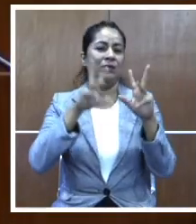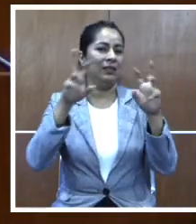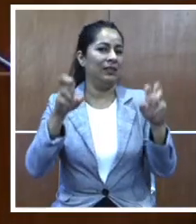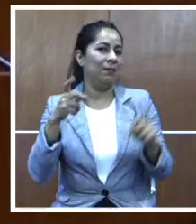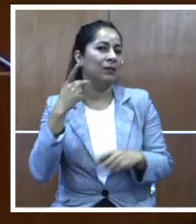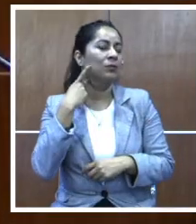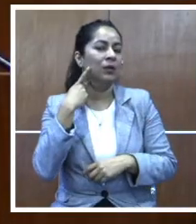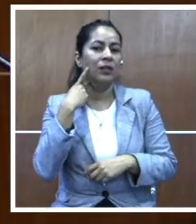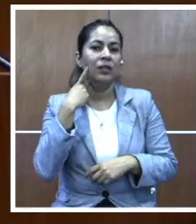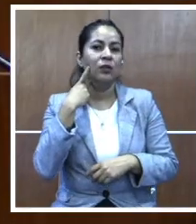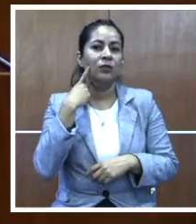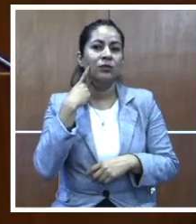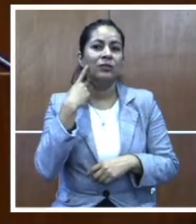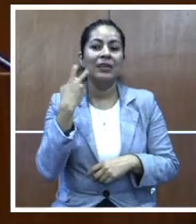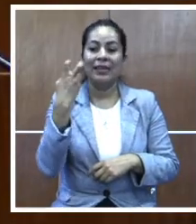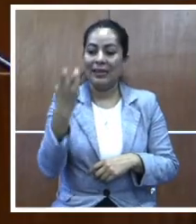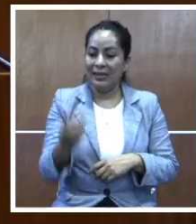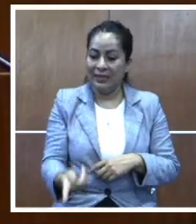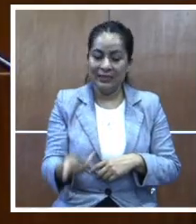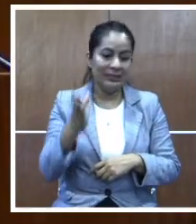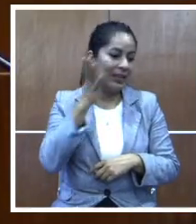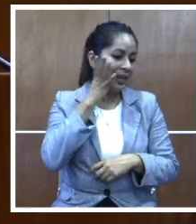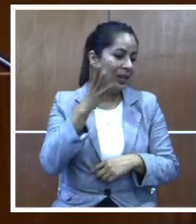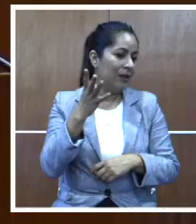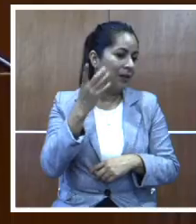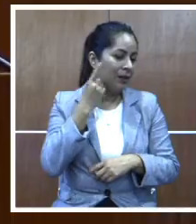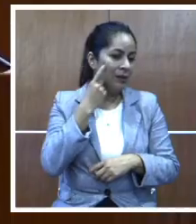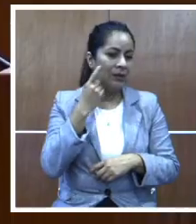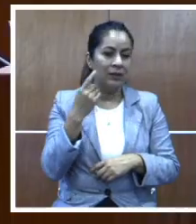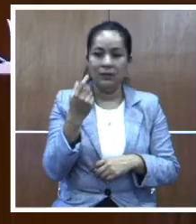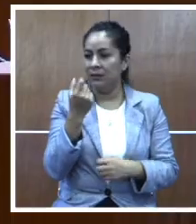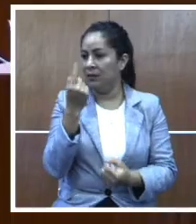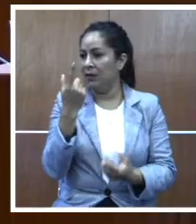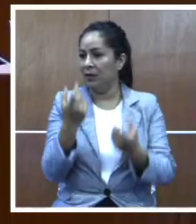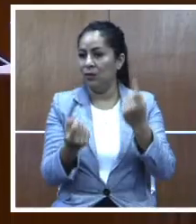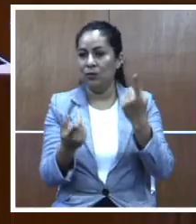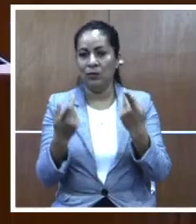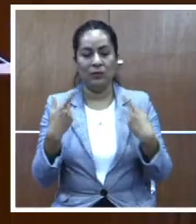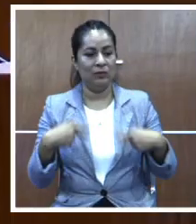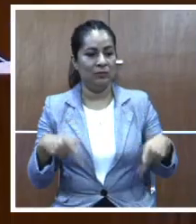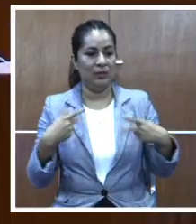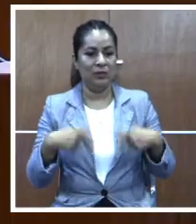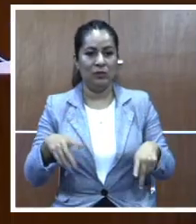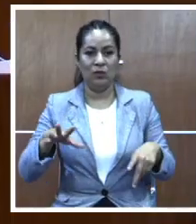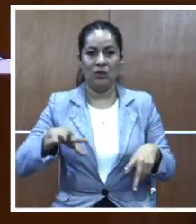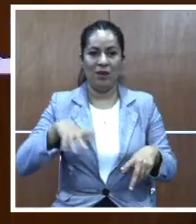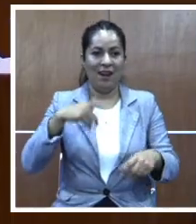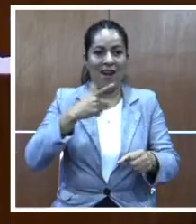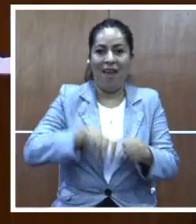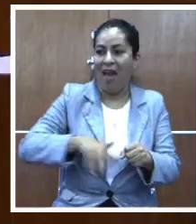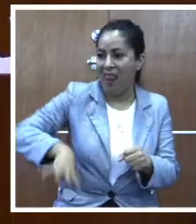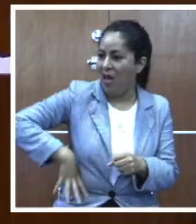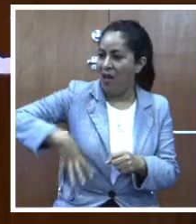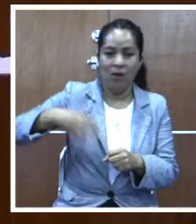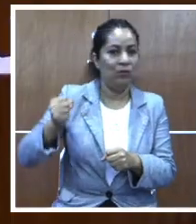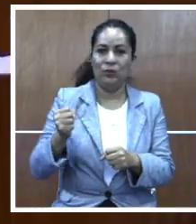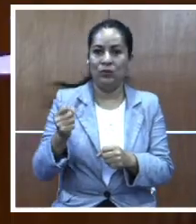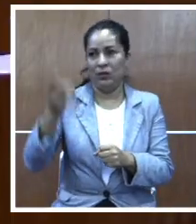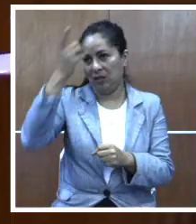hablando. Esta soberanía no es un privilegio personal, no pertenece a un